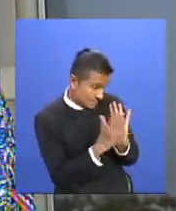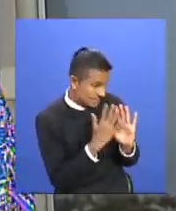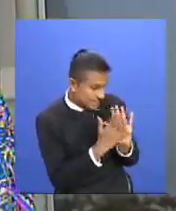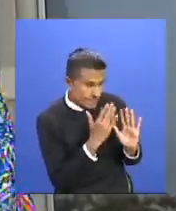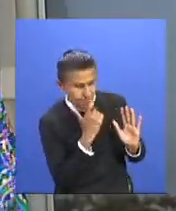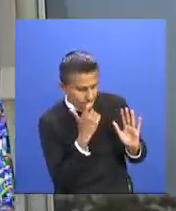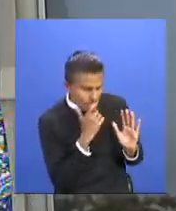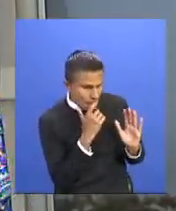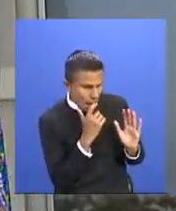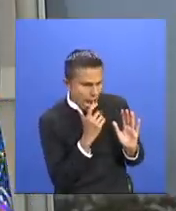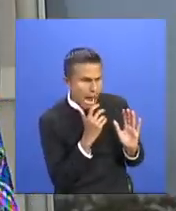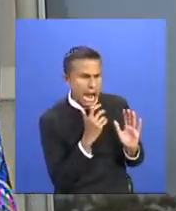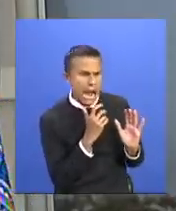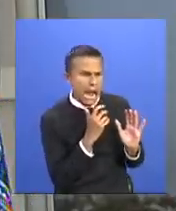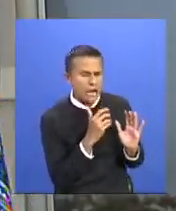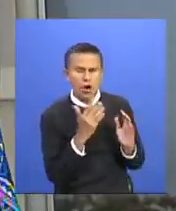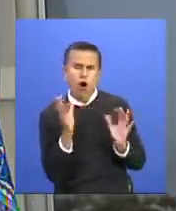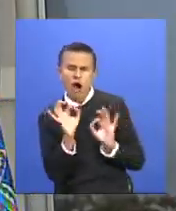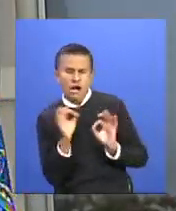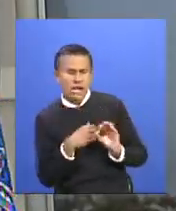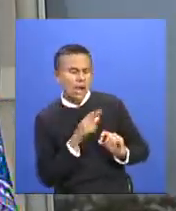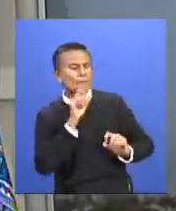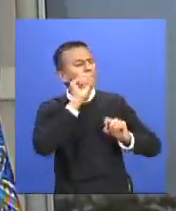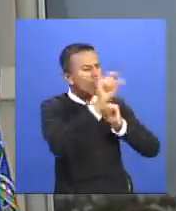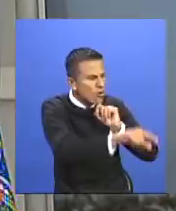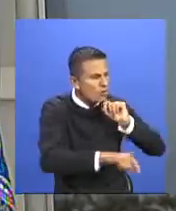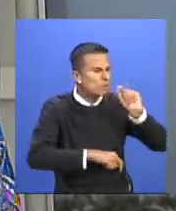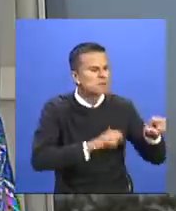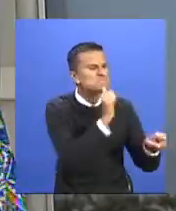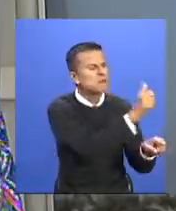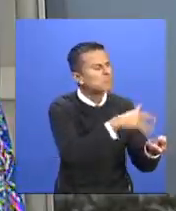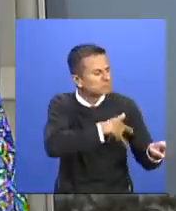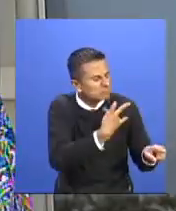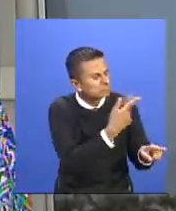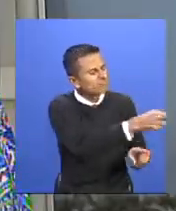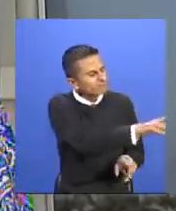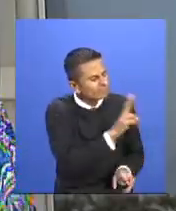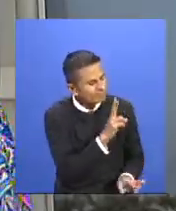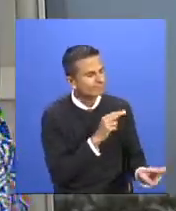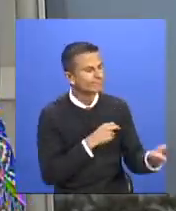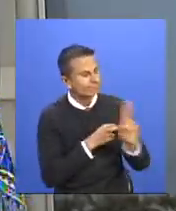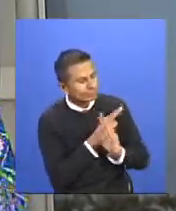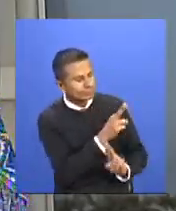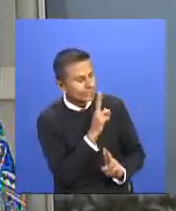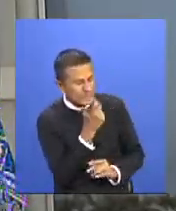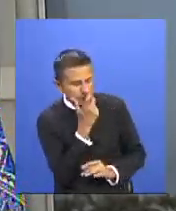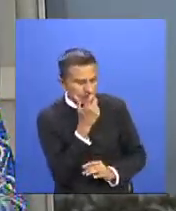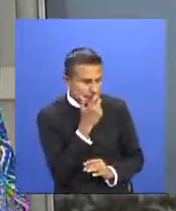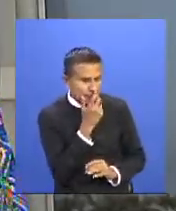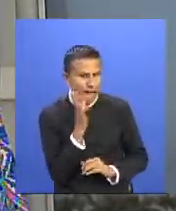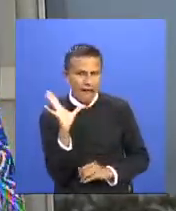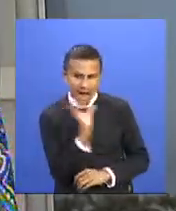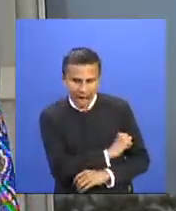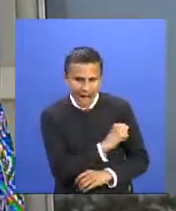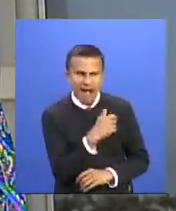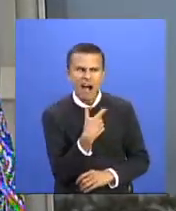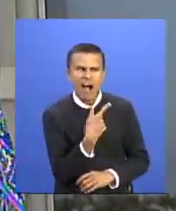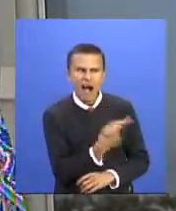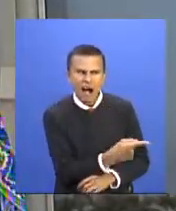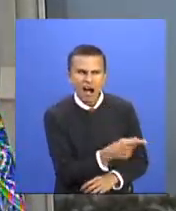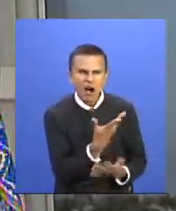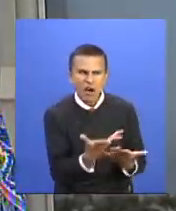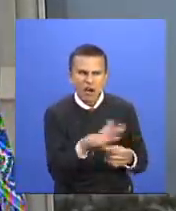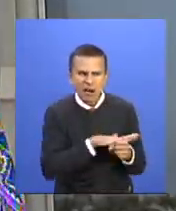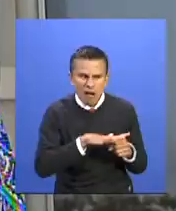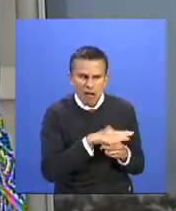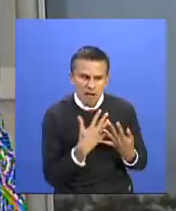también puedo entregar preguntas y hacer que ellos me contesten cosas que yo quiero saber que estén ocurriendo. Entonces